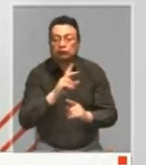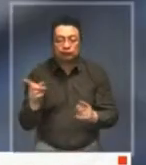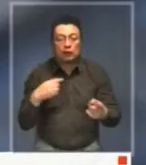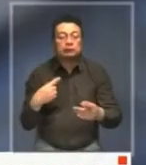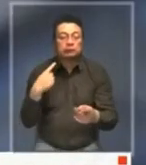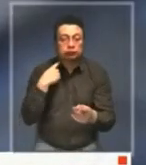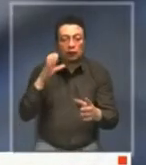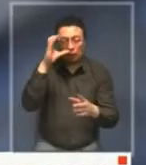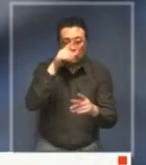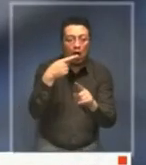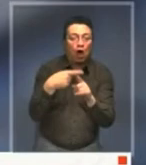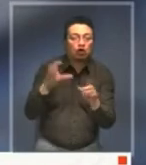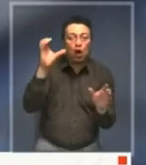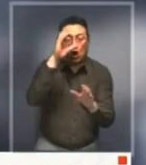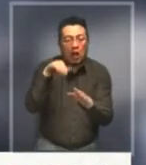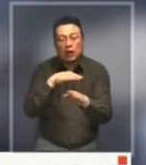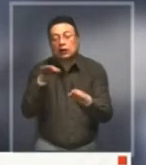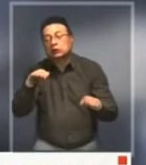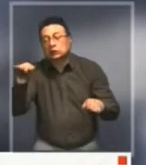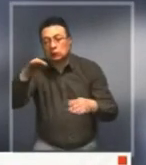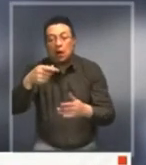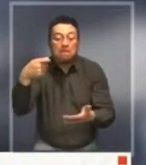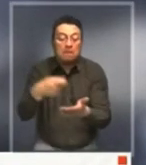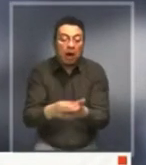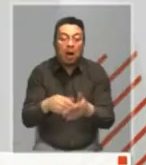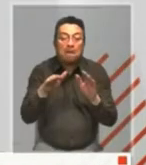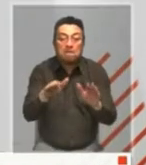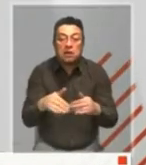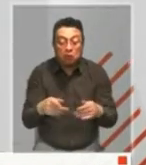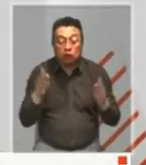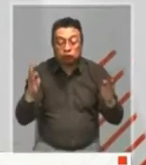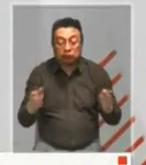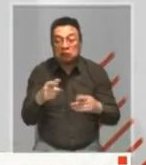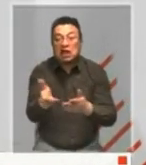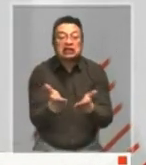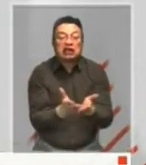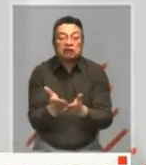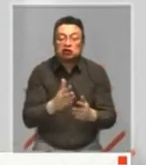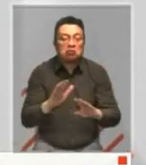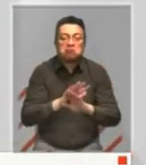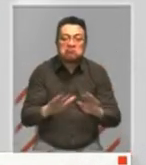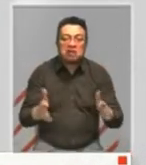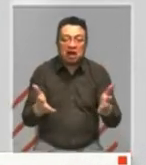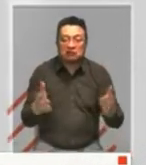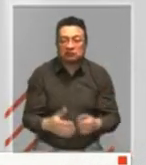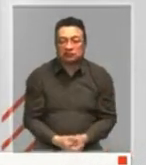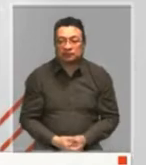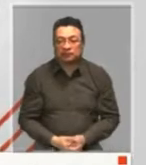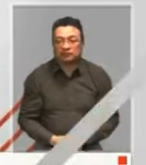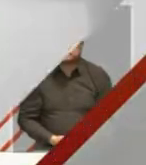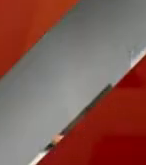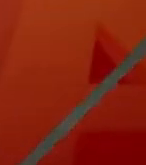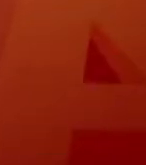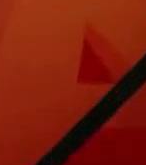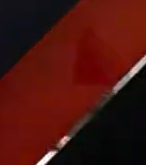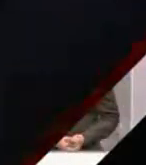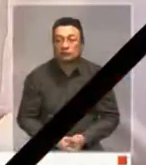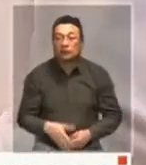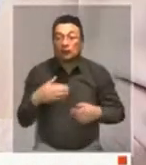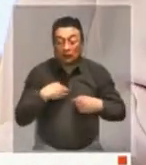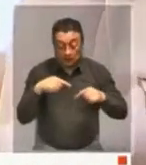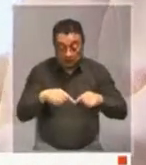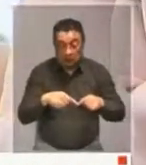que deben buscar alternativas o seguir pagando lo mismo por un servicio a medias. Por ejemplo, de aquí me di,